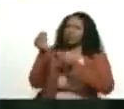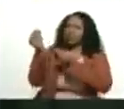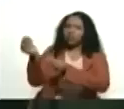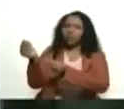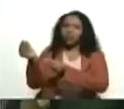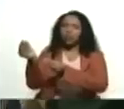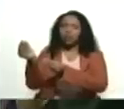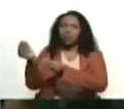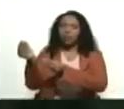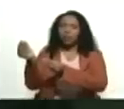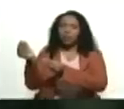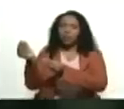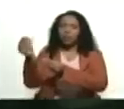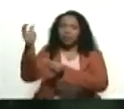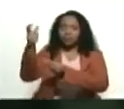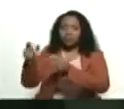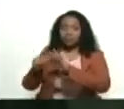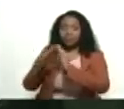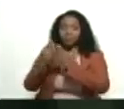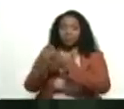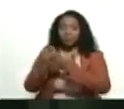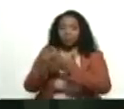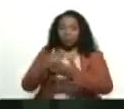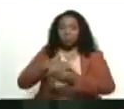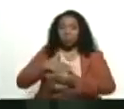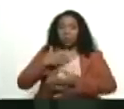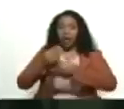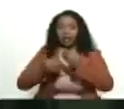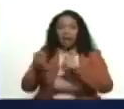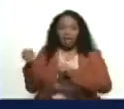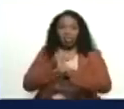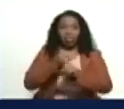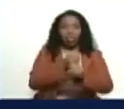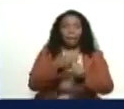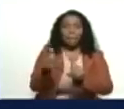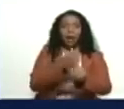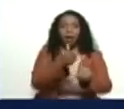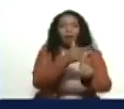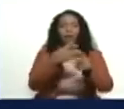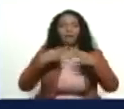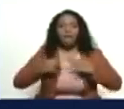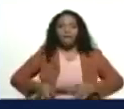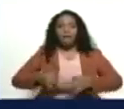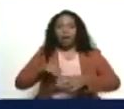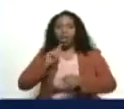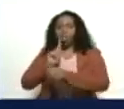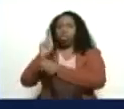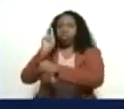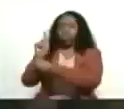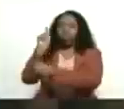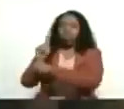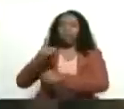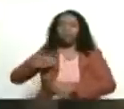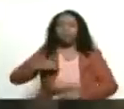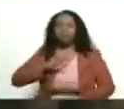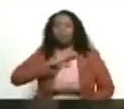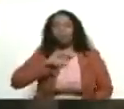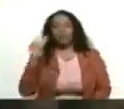autodenominado gendarme del mundo la potestad para torturar y maltratar física y verbalmente al diplomático venezolano